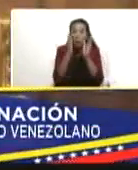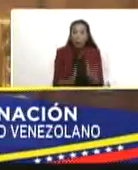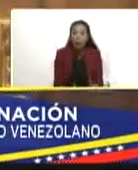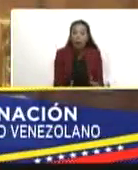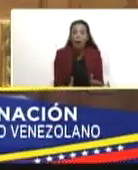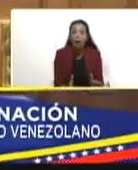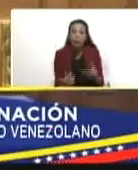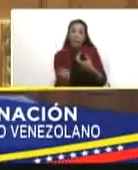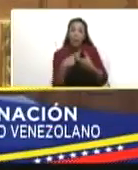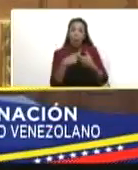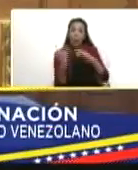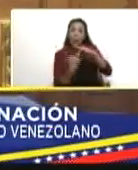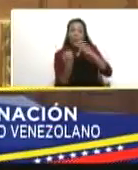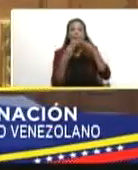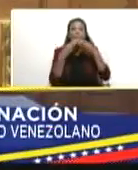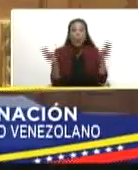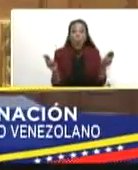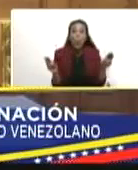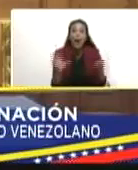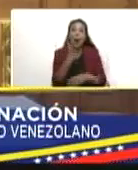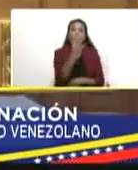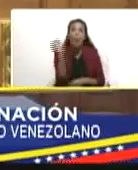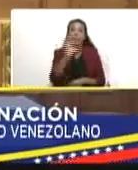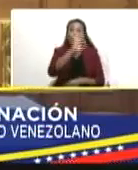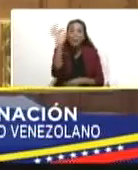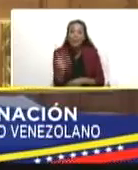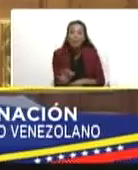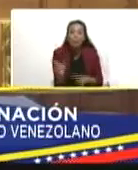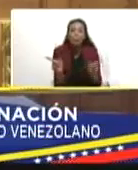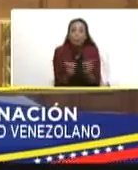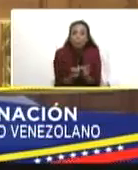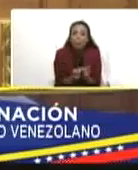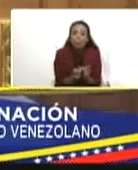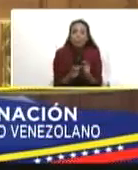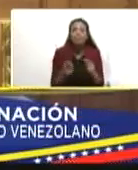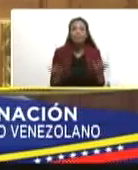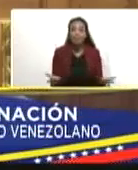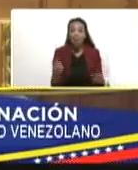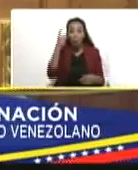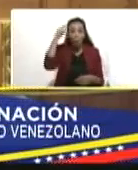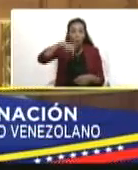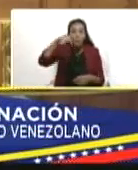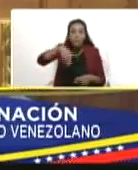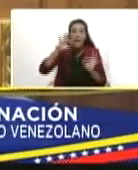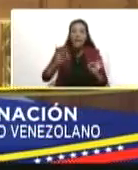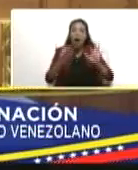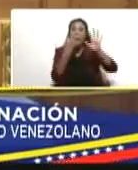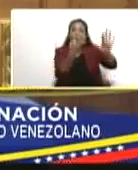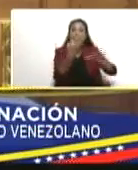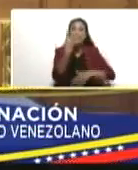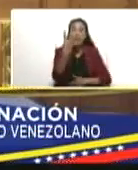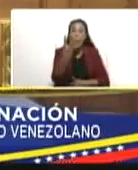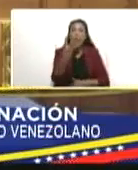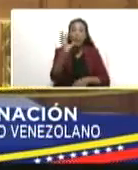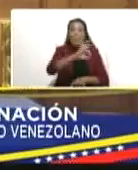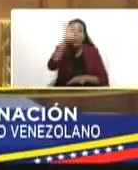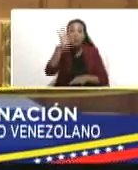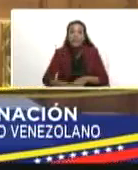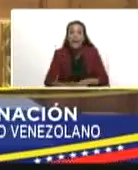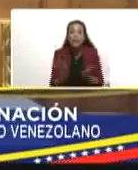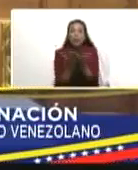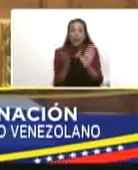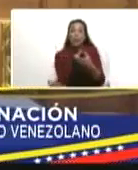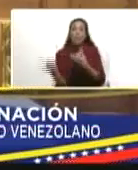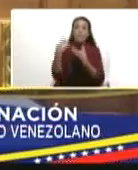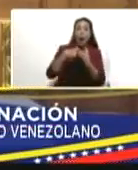país en instituciones públicas llegaba al 40% hoy llega al 8% de los estudiantes del